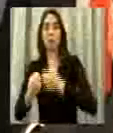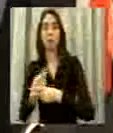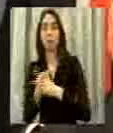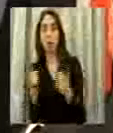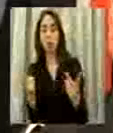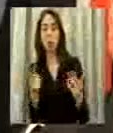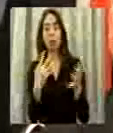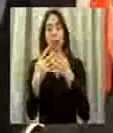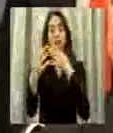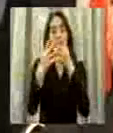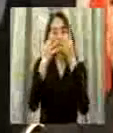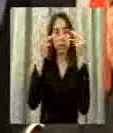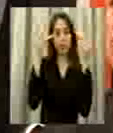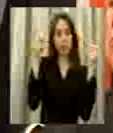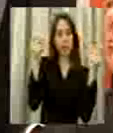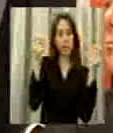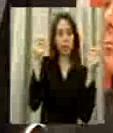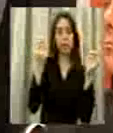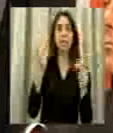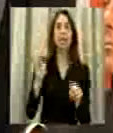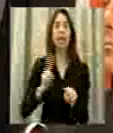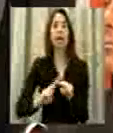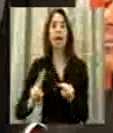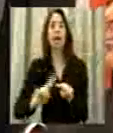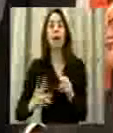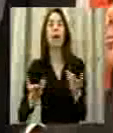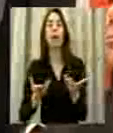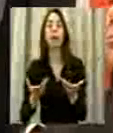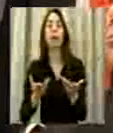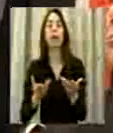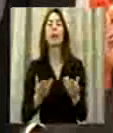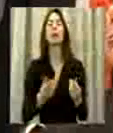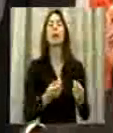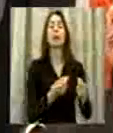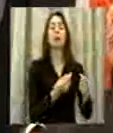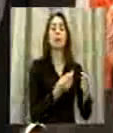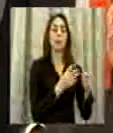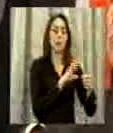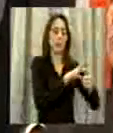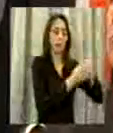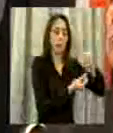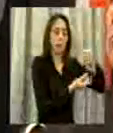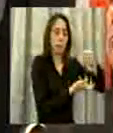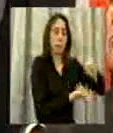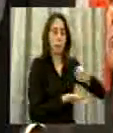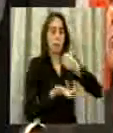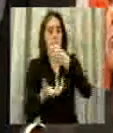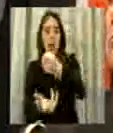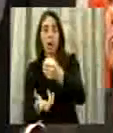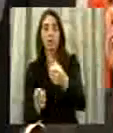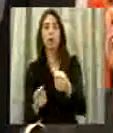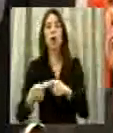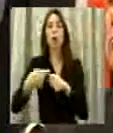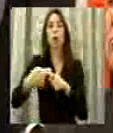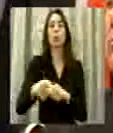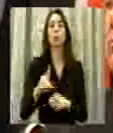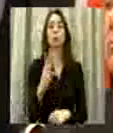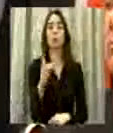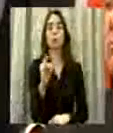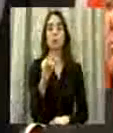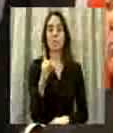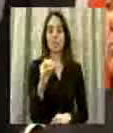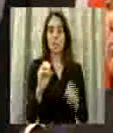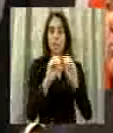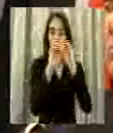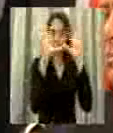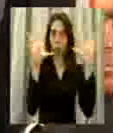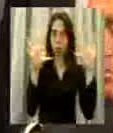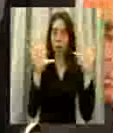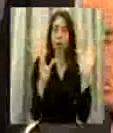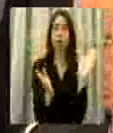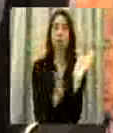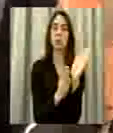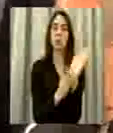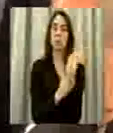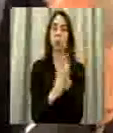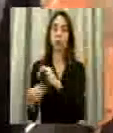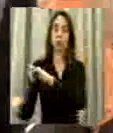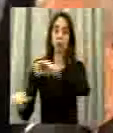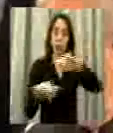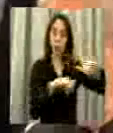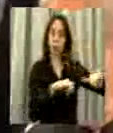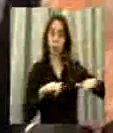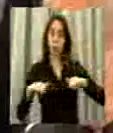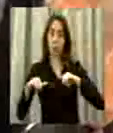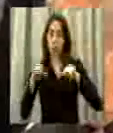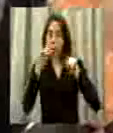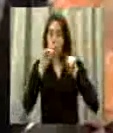y transparentar las operaciones que impliquen transferencias y subsidios. Vamos a establecer un estatuto común